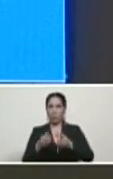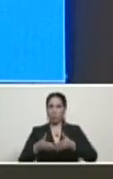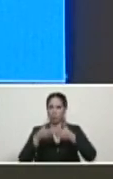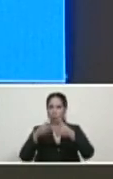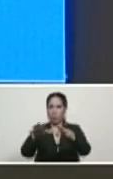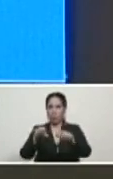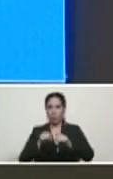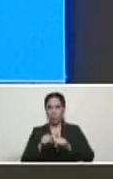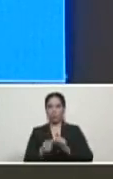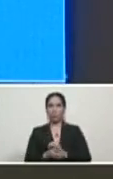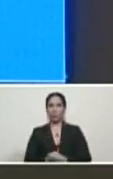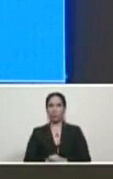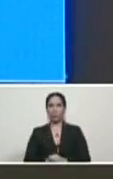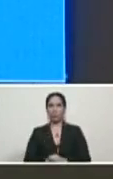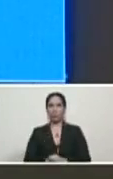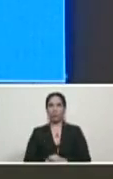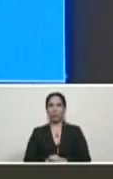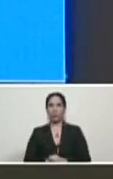armas para los